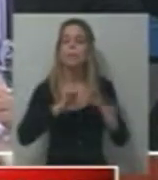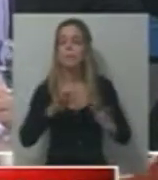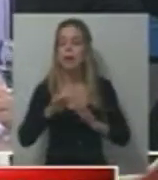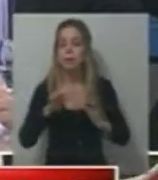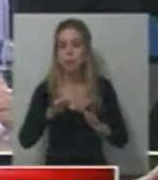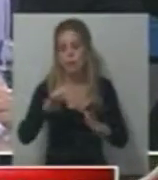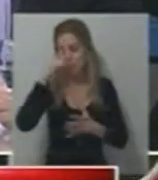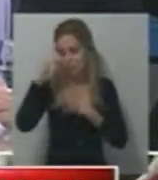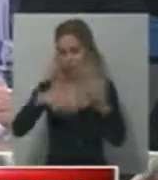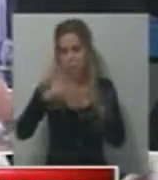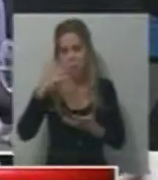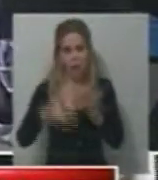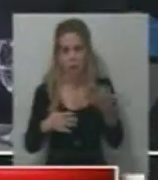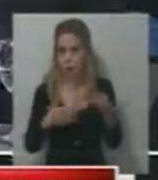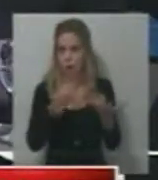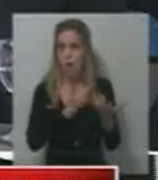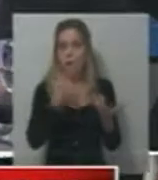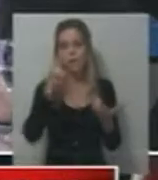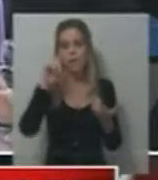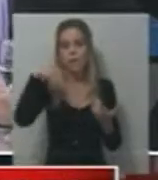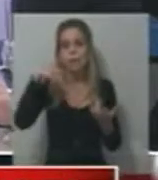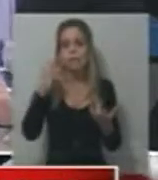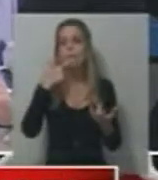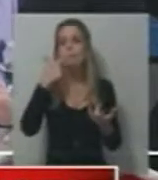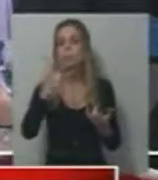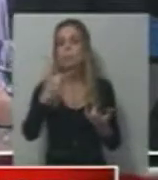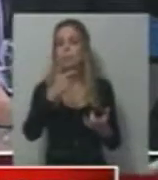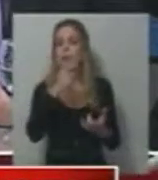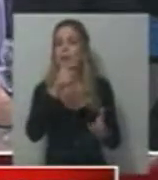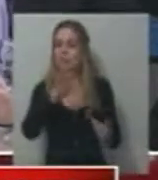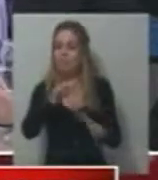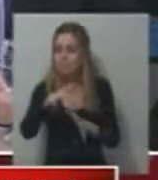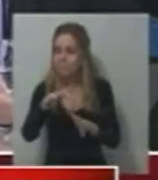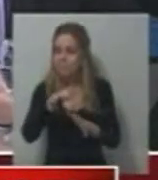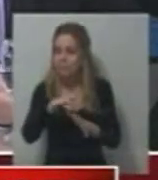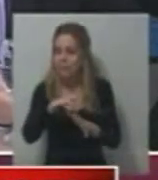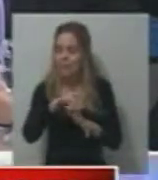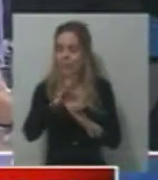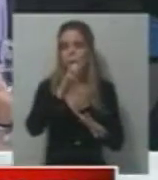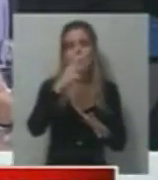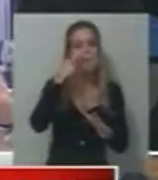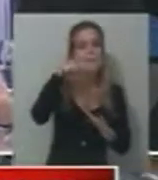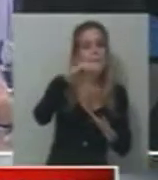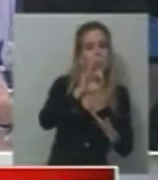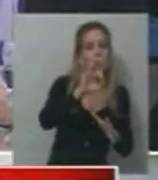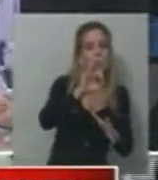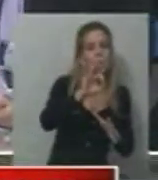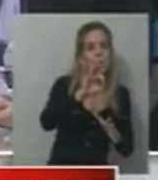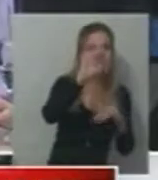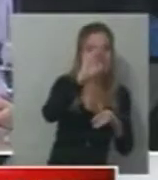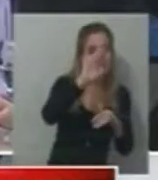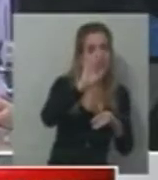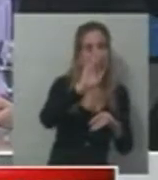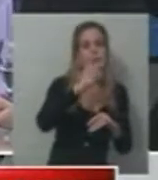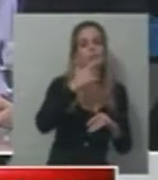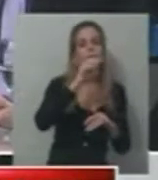¿Entra o no entra Filmus? No, hoy no estaría entrando. No está entrando. Hoy, según las encuestas, no estaría entrando. Está Pino 2-3 puntos arriba, a pesar de que el